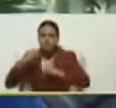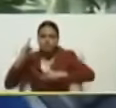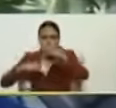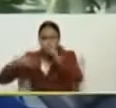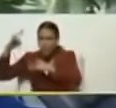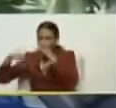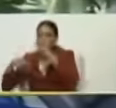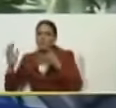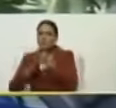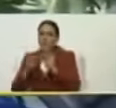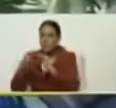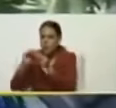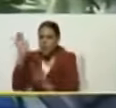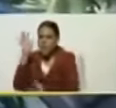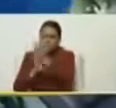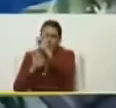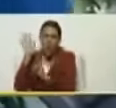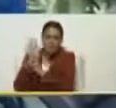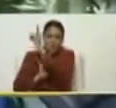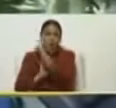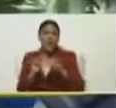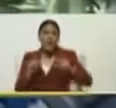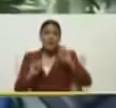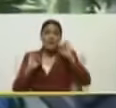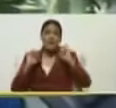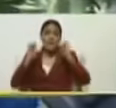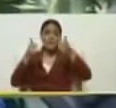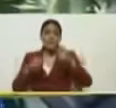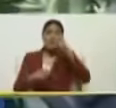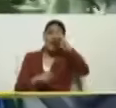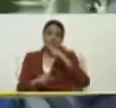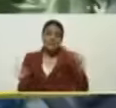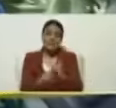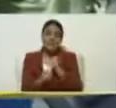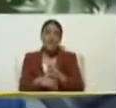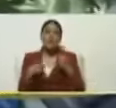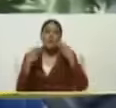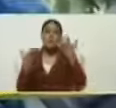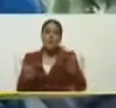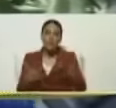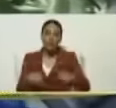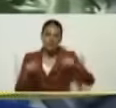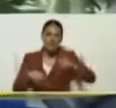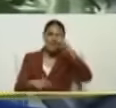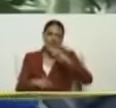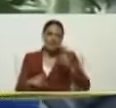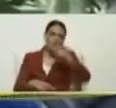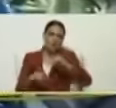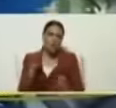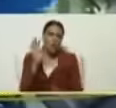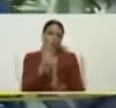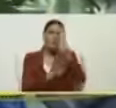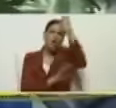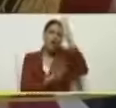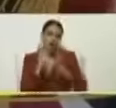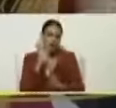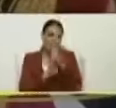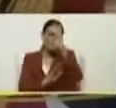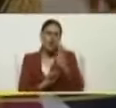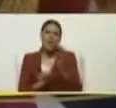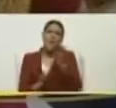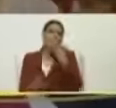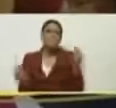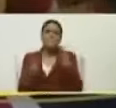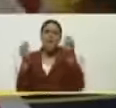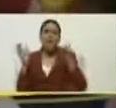sector caficultor que este año se niega a entregarle la cosecha al intermediario, que este año vamos a poder tener la mejor